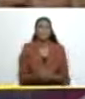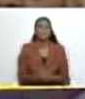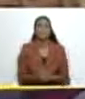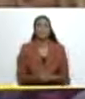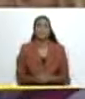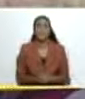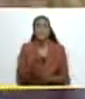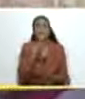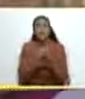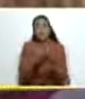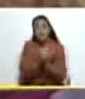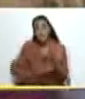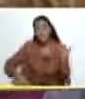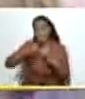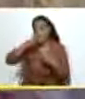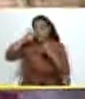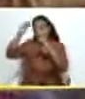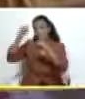presidente.